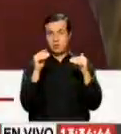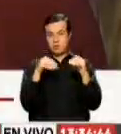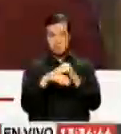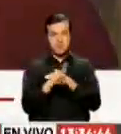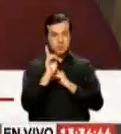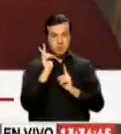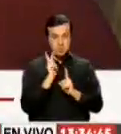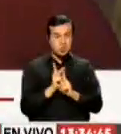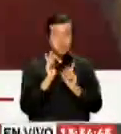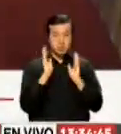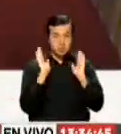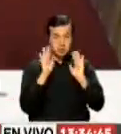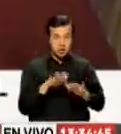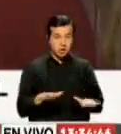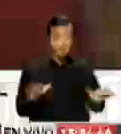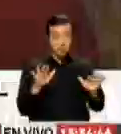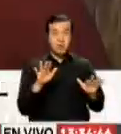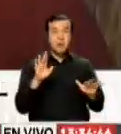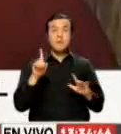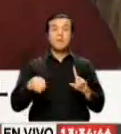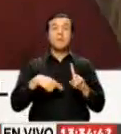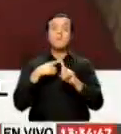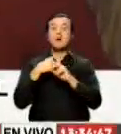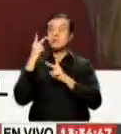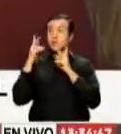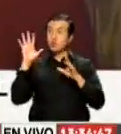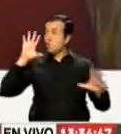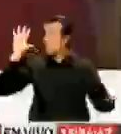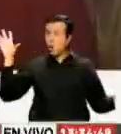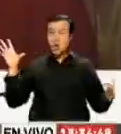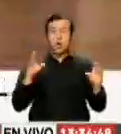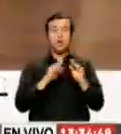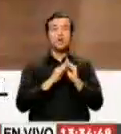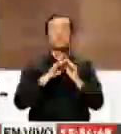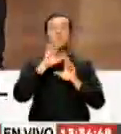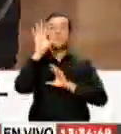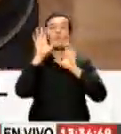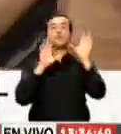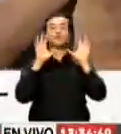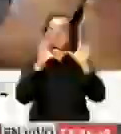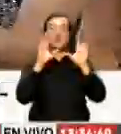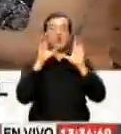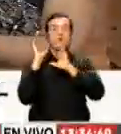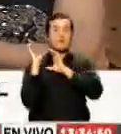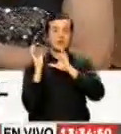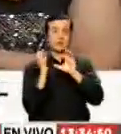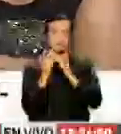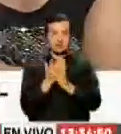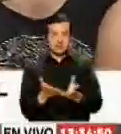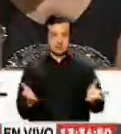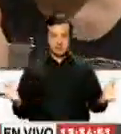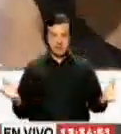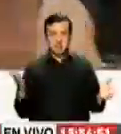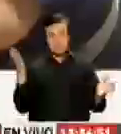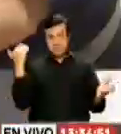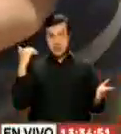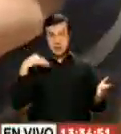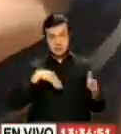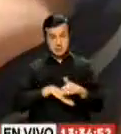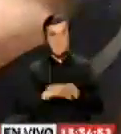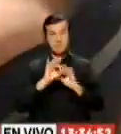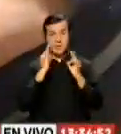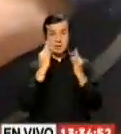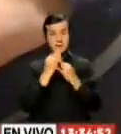acá, tiene oportunidad de visitar todo el Museo Franciscano. Venga y comparte en familia para apreciar este atractivo que